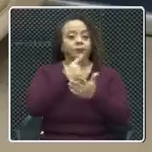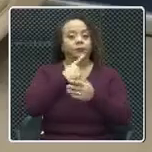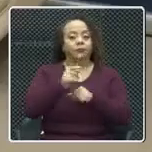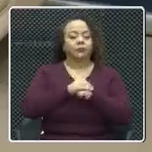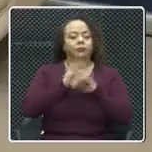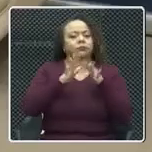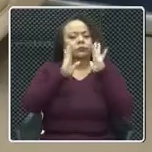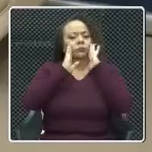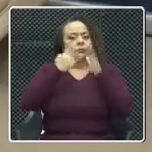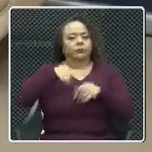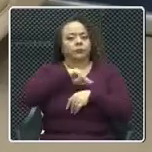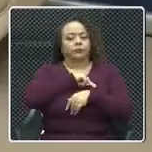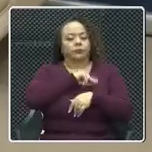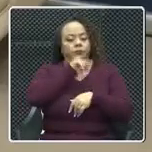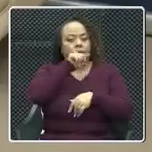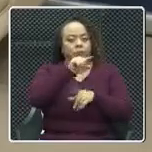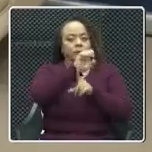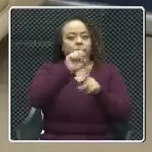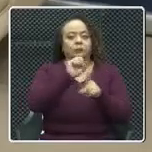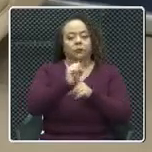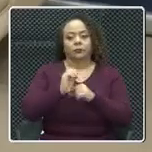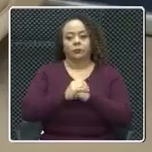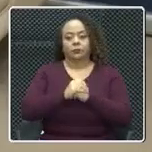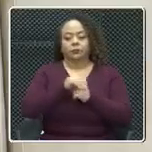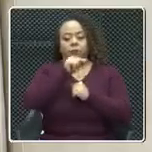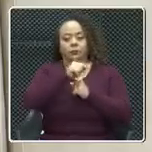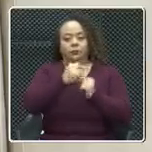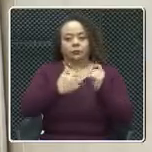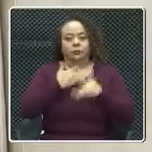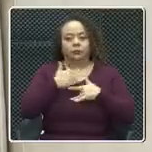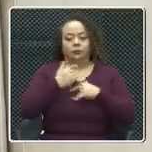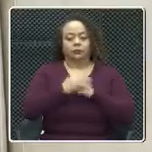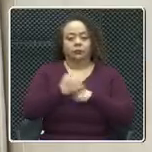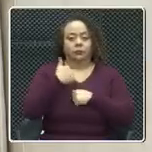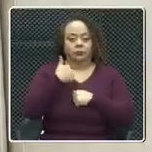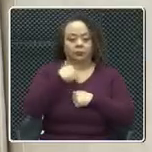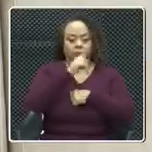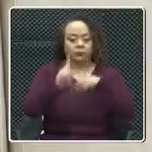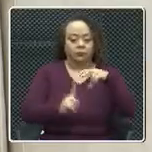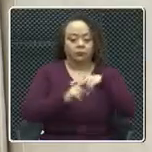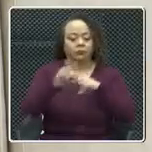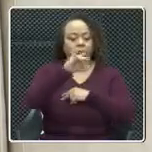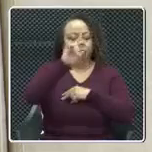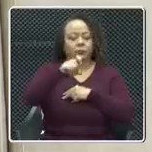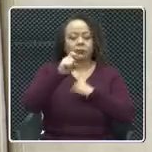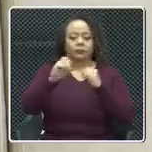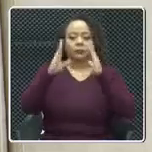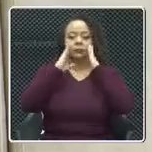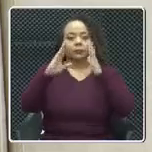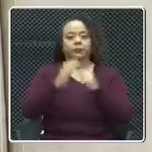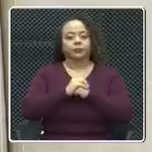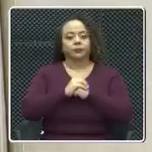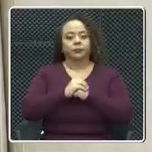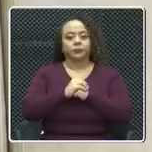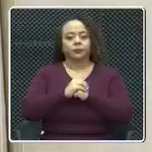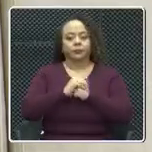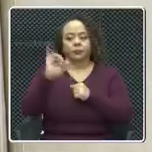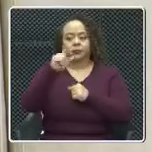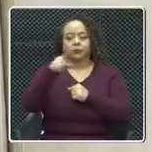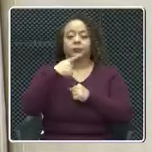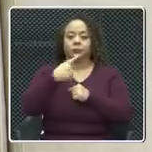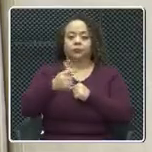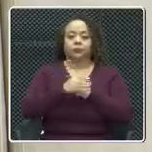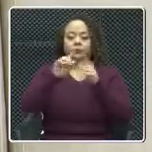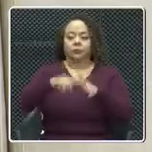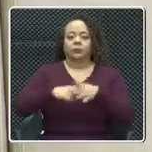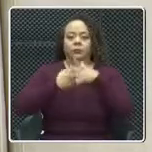¿qué atendemos nosotros? Esa situación, ¿verdad? Okay. Esos síntomas que están ahí y que requieren de atención, justamente lo que usted decía